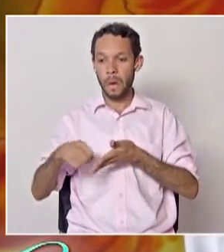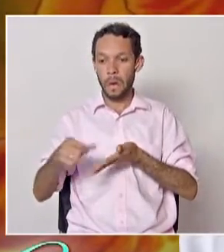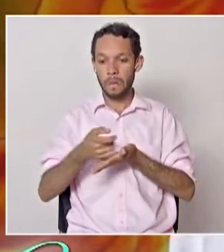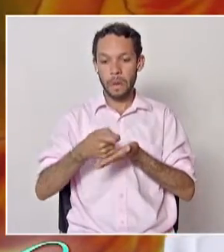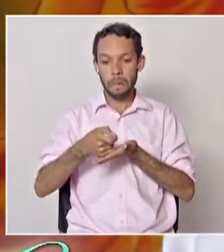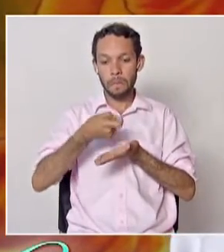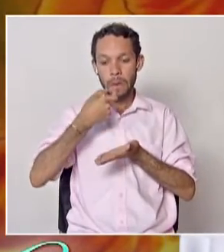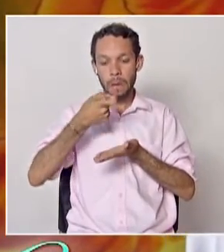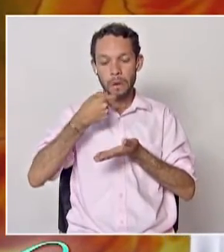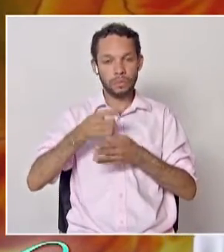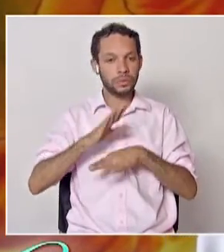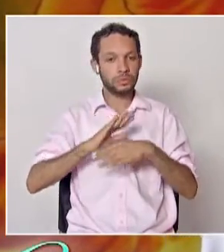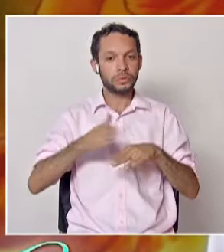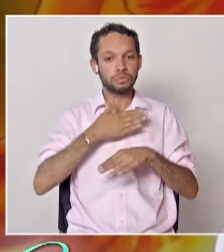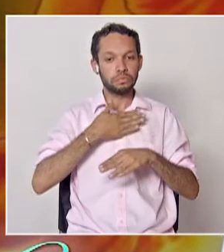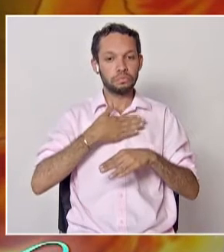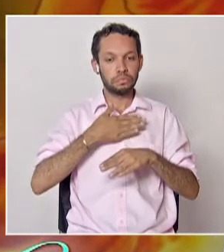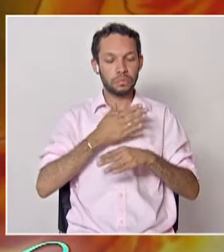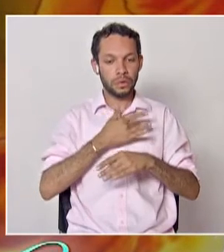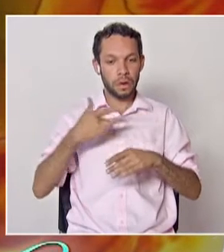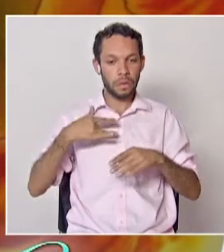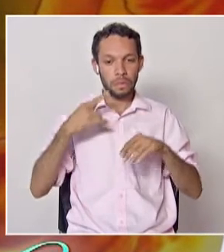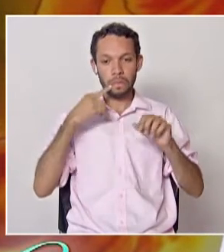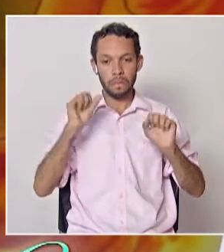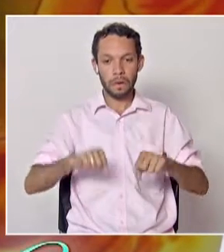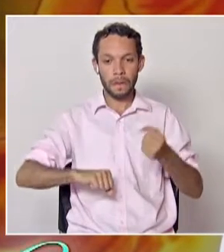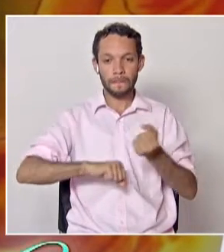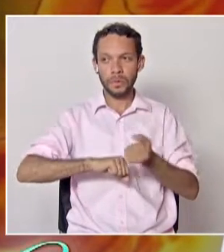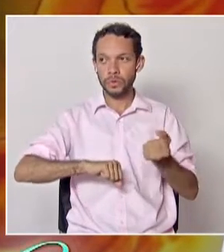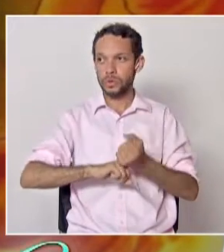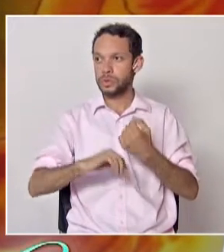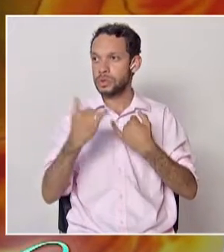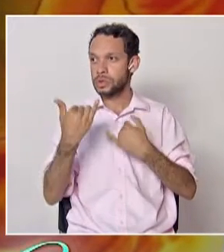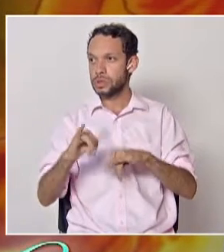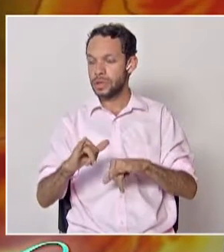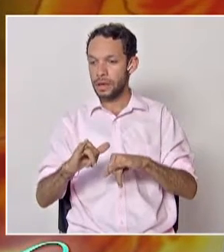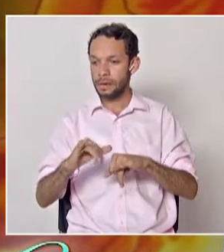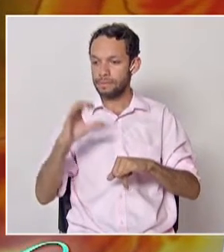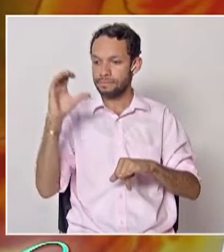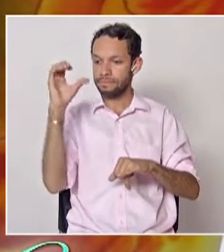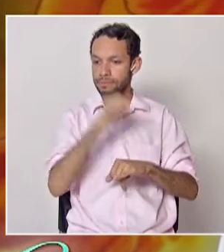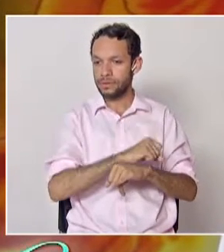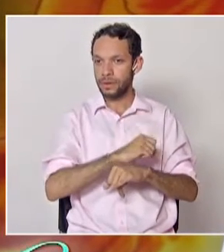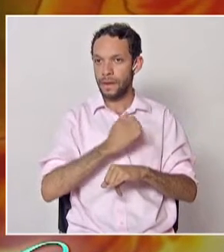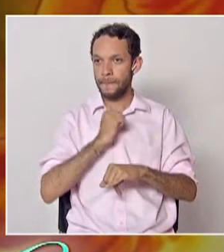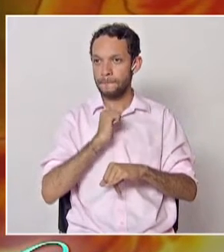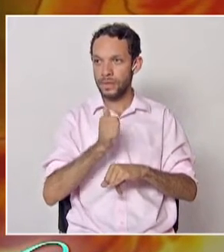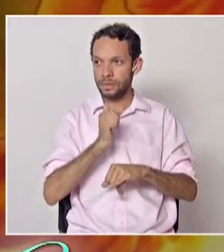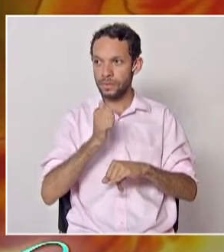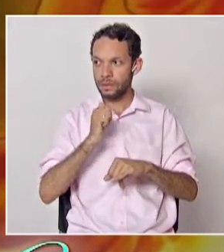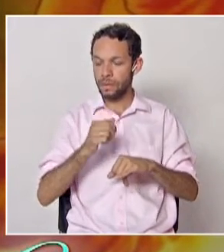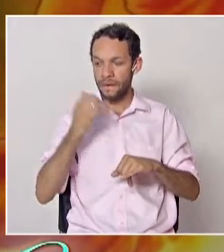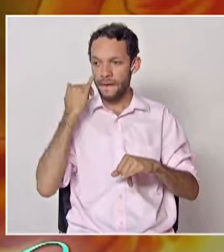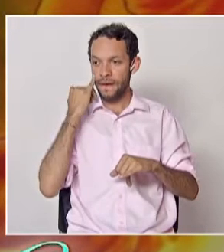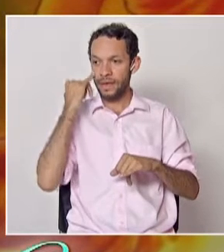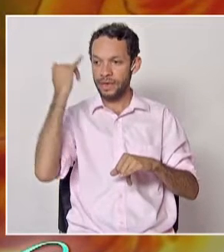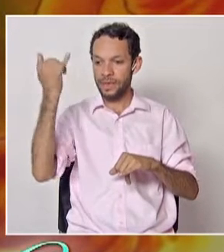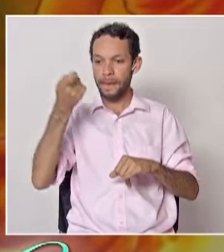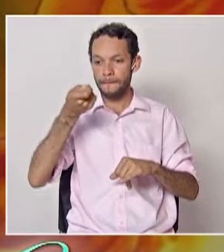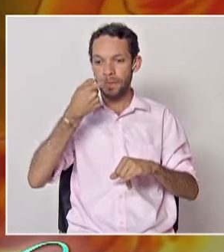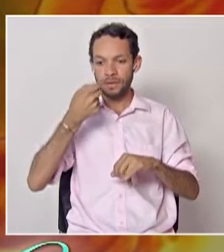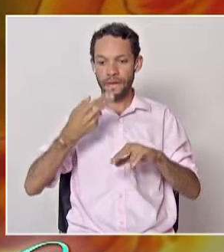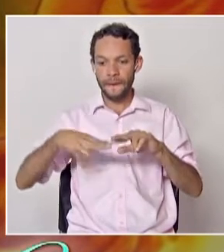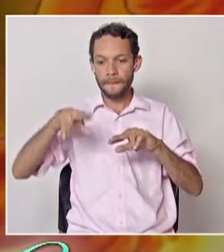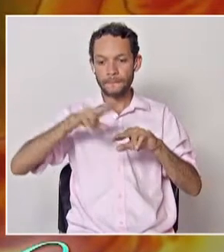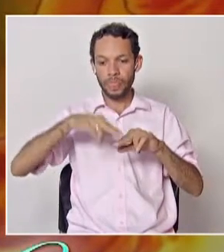dice dolor, y ahí dice todo lo que se pueden tomar para el dolor. Pero el concepto no es tomarme un analgésico